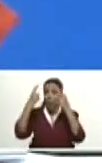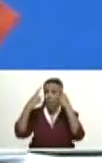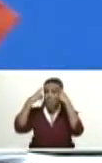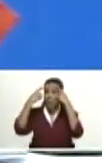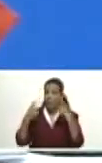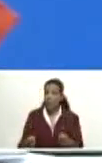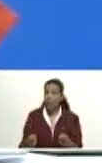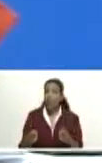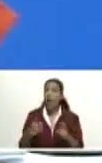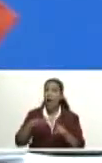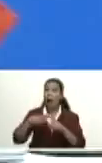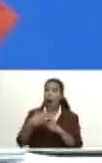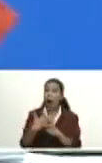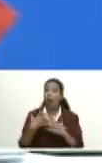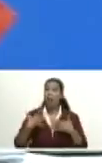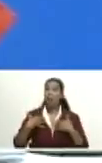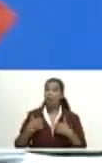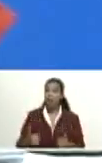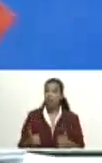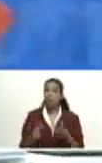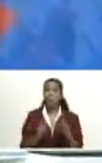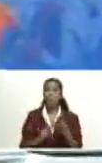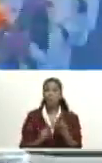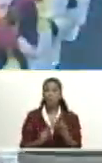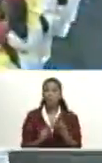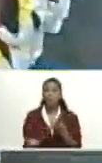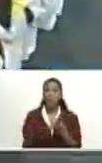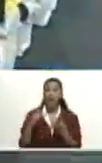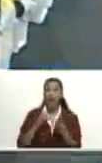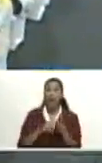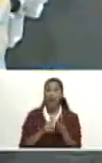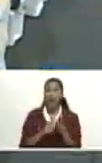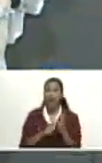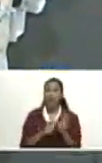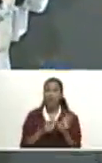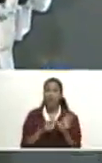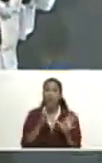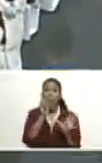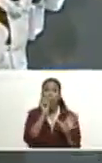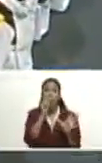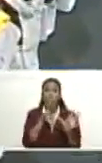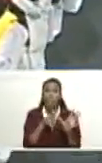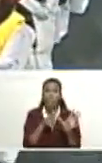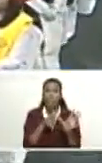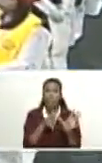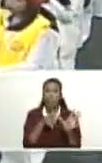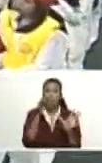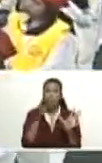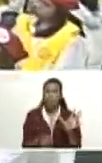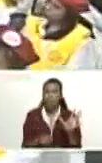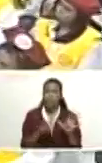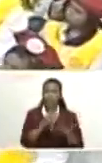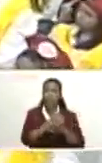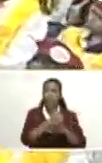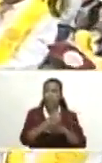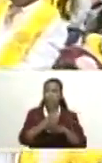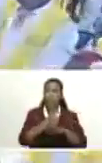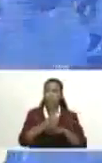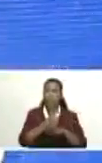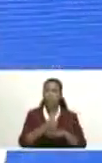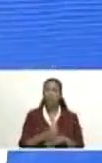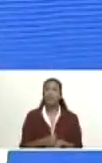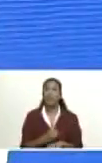profesionales que necesitamos para la salud. Y tenemos tremendo rector de